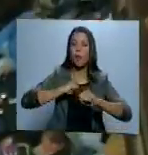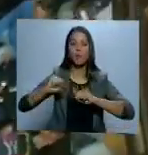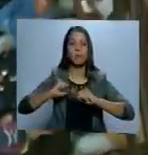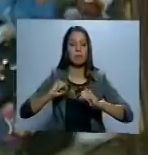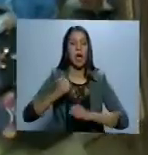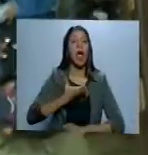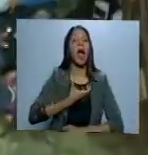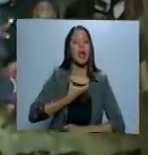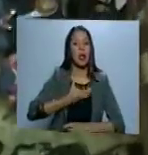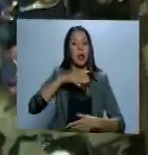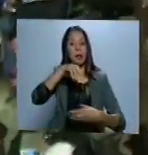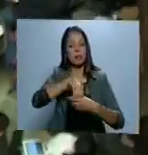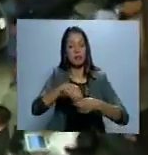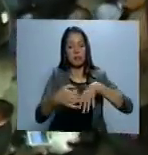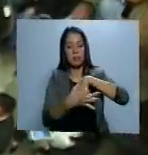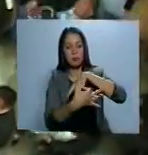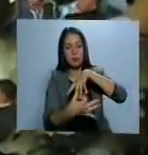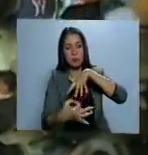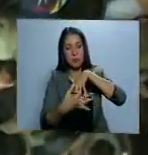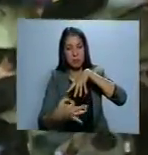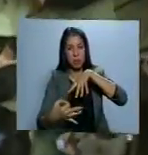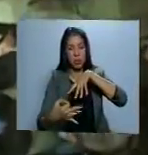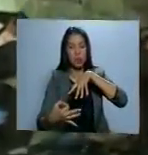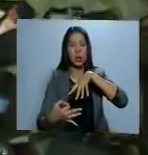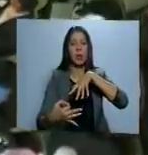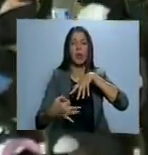del municipio San Francisco.